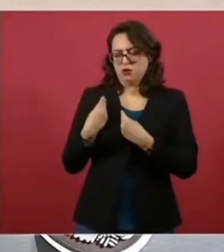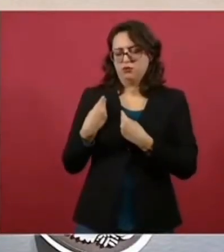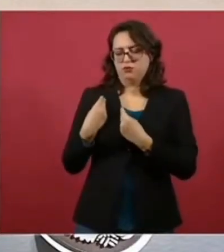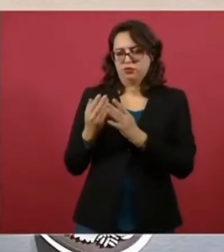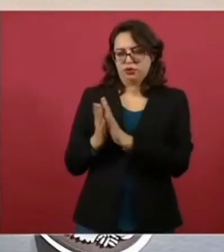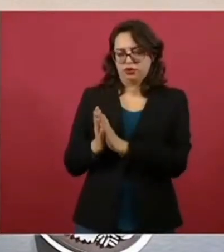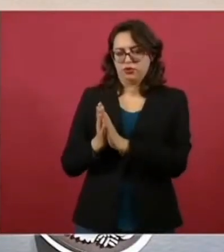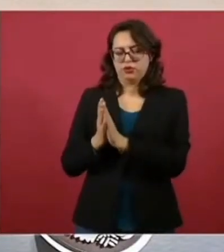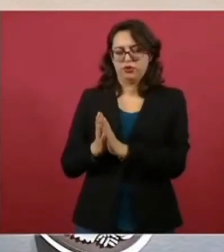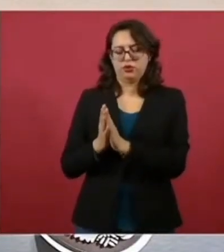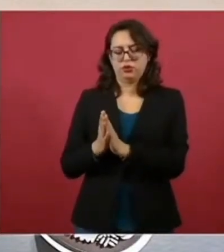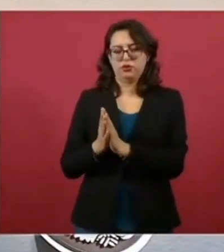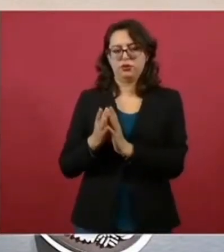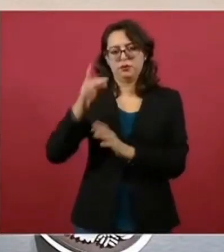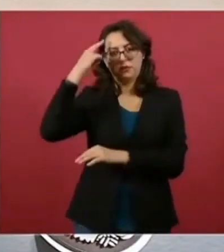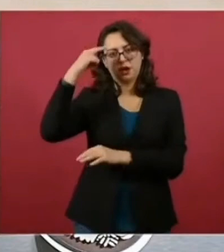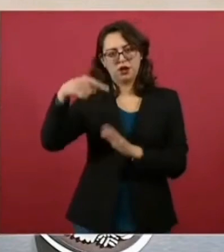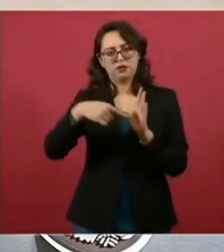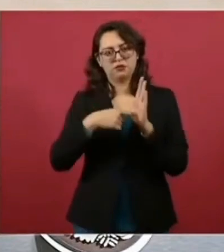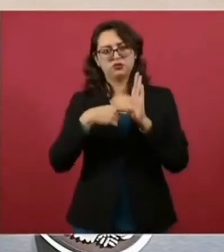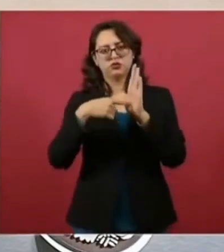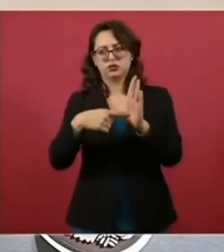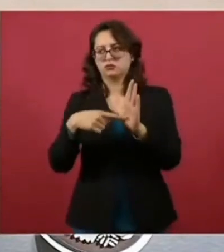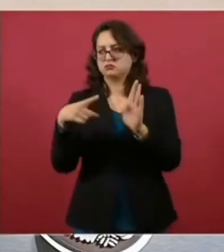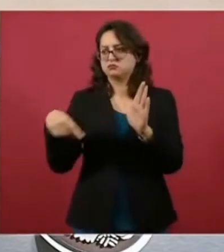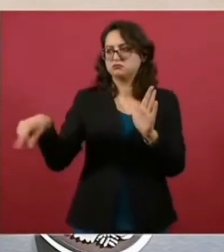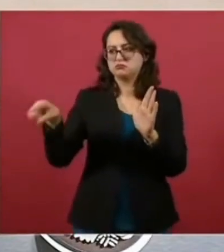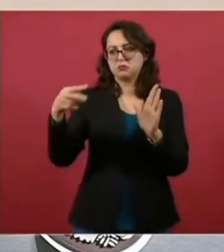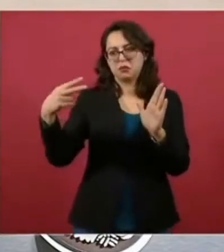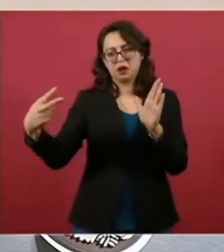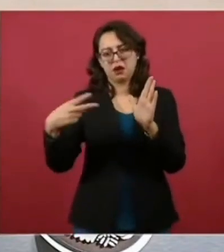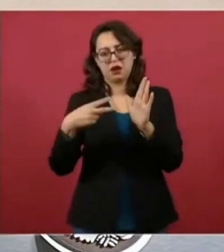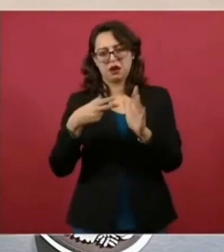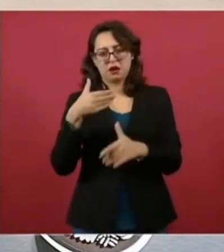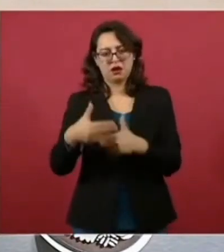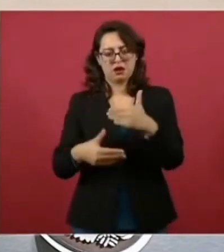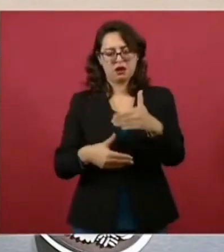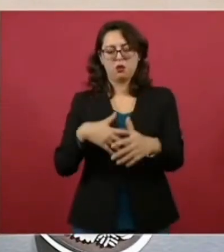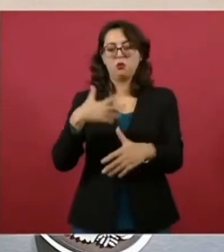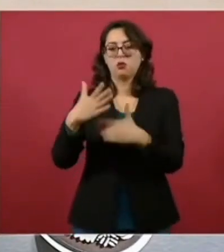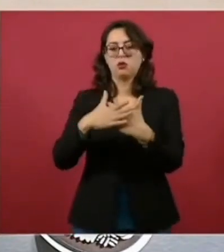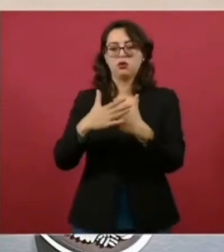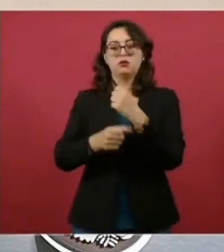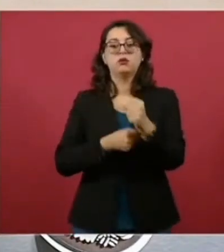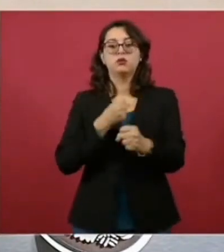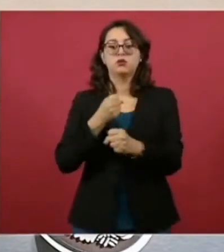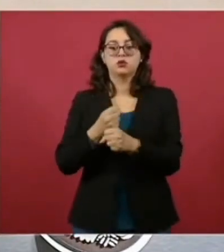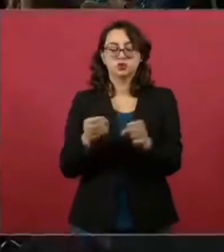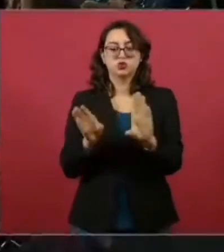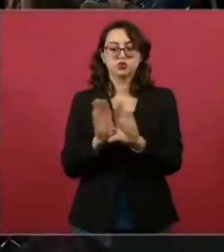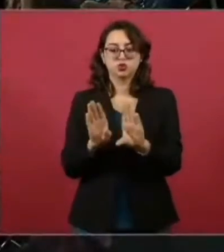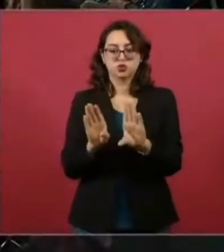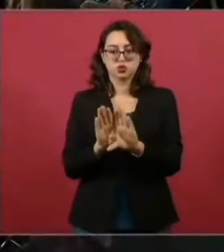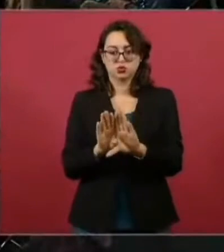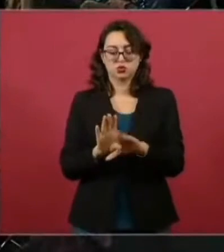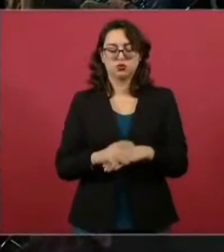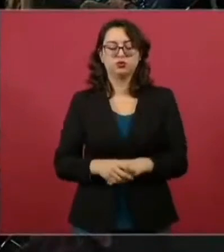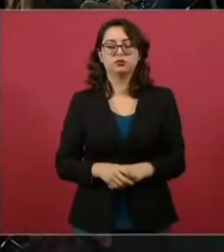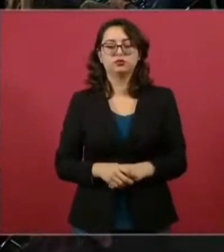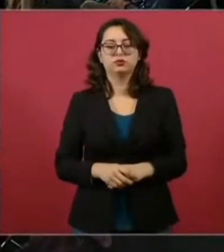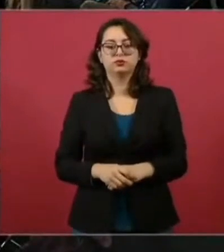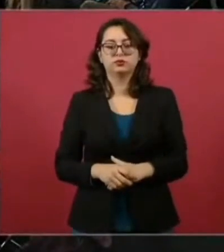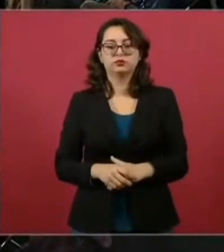atendiendo, cómo se está avanzando y qué tenemos pensado para el año próximo, cuando